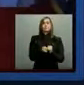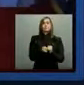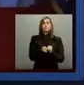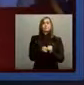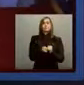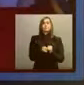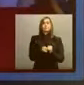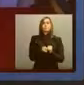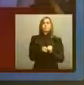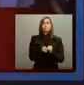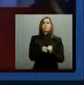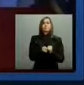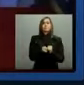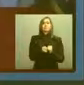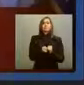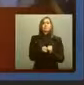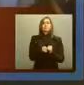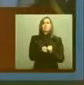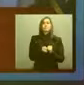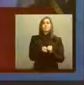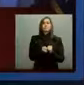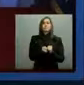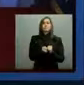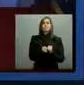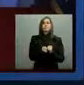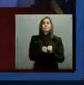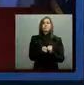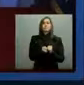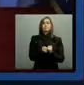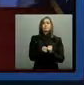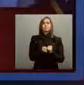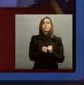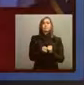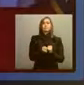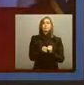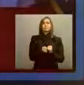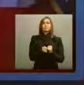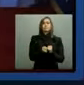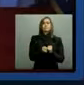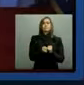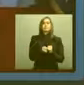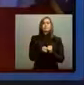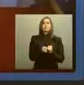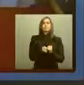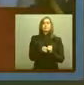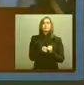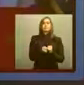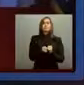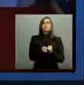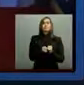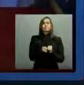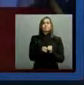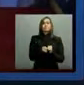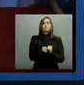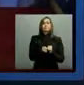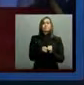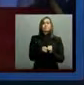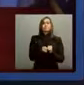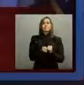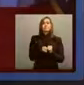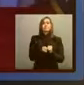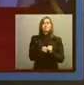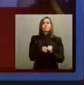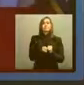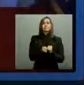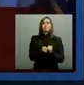su vaca sagrada y luís abinader demostró que quiere su vaca sagrada y es un banda de delincuentes empresario